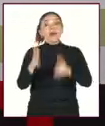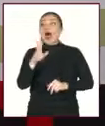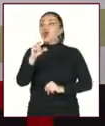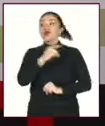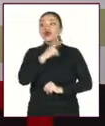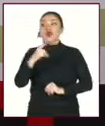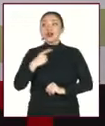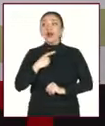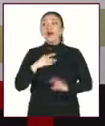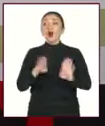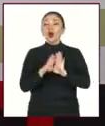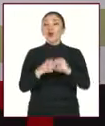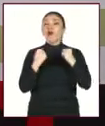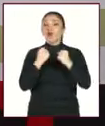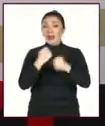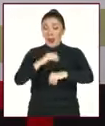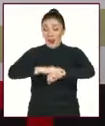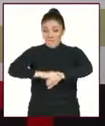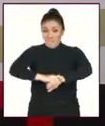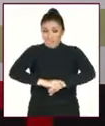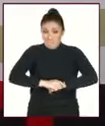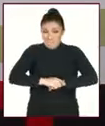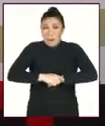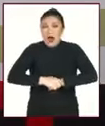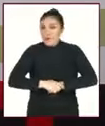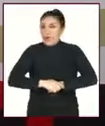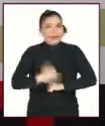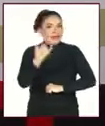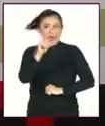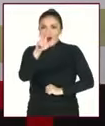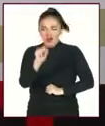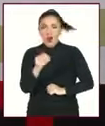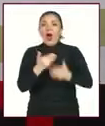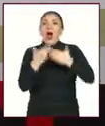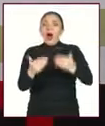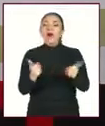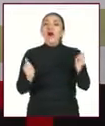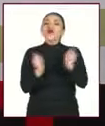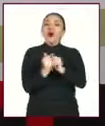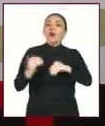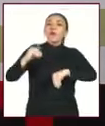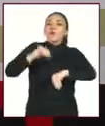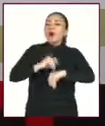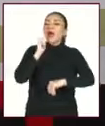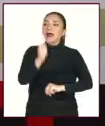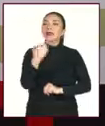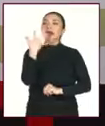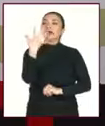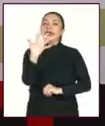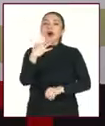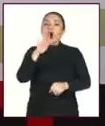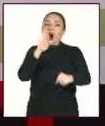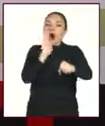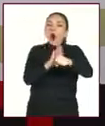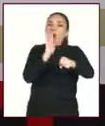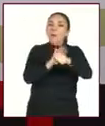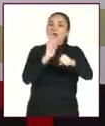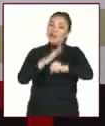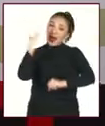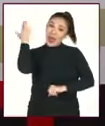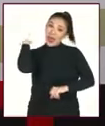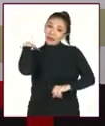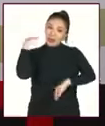directamente una compresión, sino ahora se añadió dar 5 golpes en la espalda a